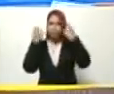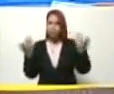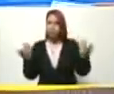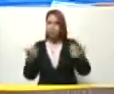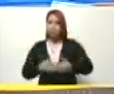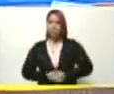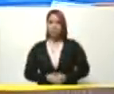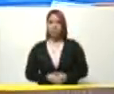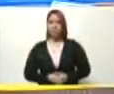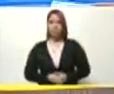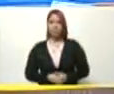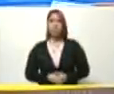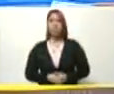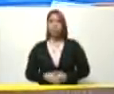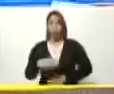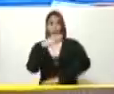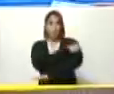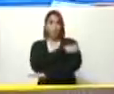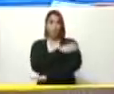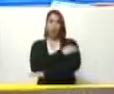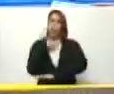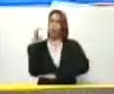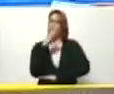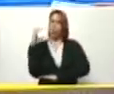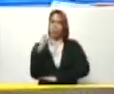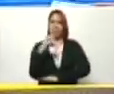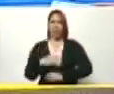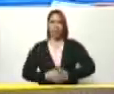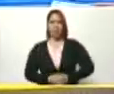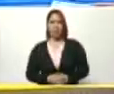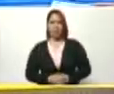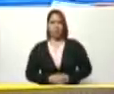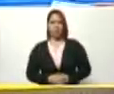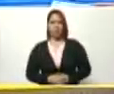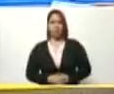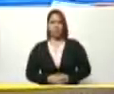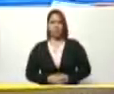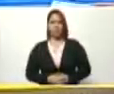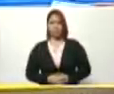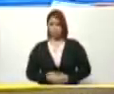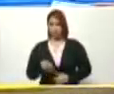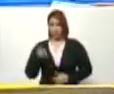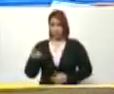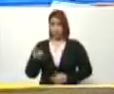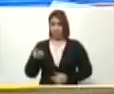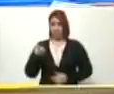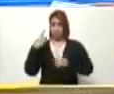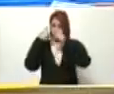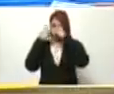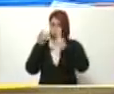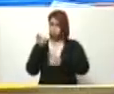La oligarquía colombiana, la narco-oligarquía colombiana, son los expertos.